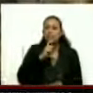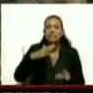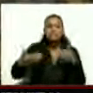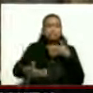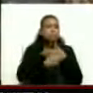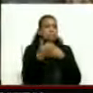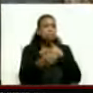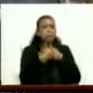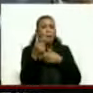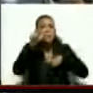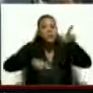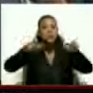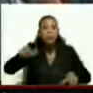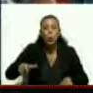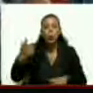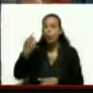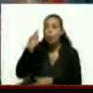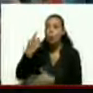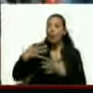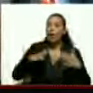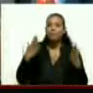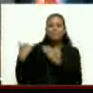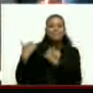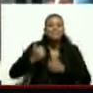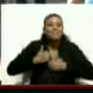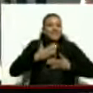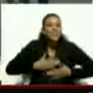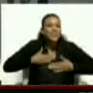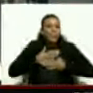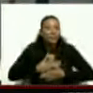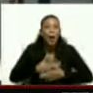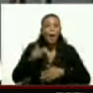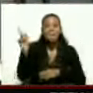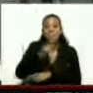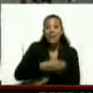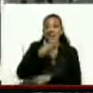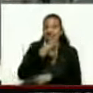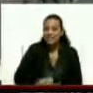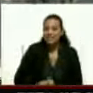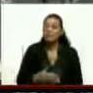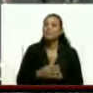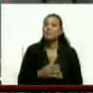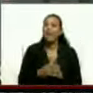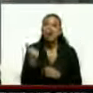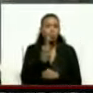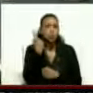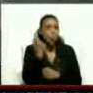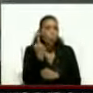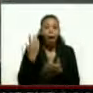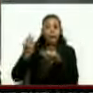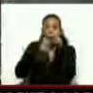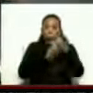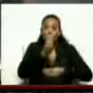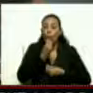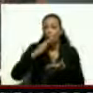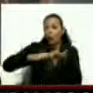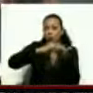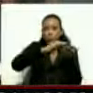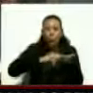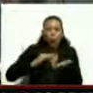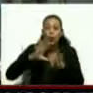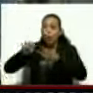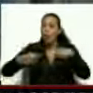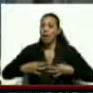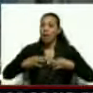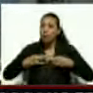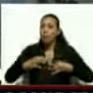económicos, la población venezolana se prepara con entusiasmo para esta época decembrina, no solo en la preparación de hallacas, compra de